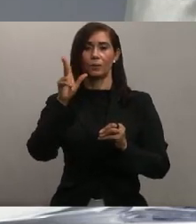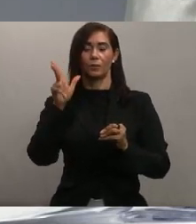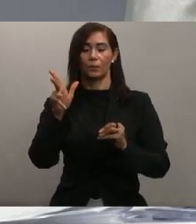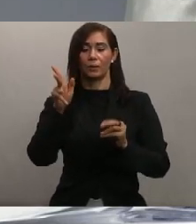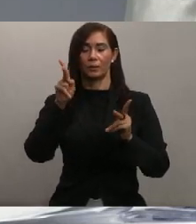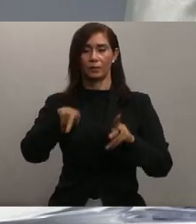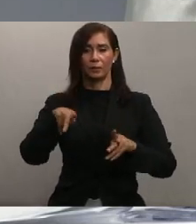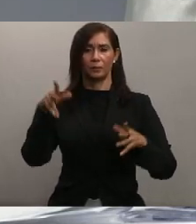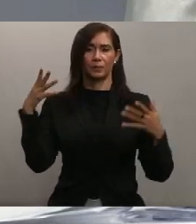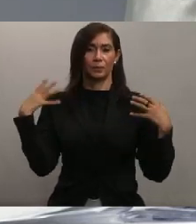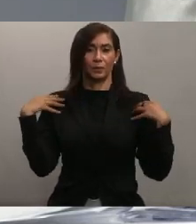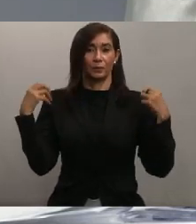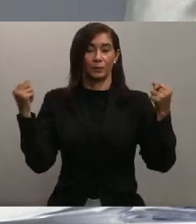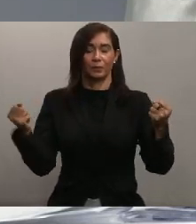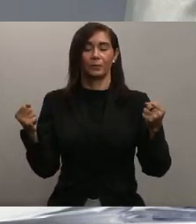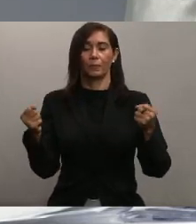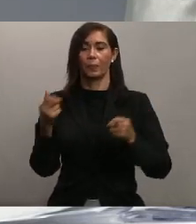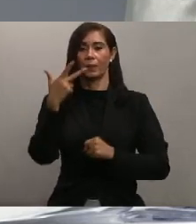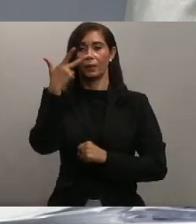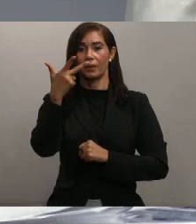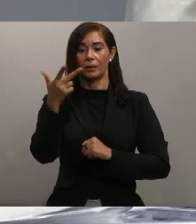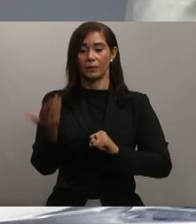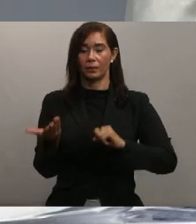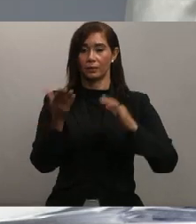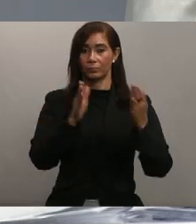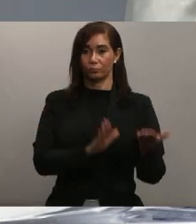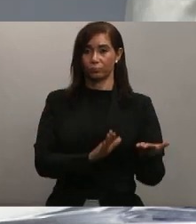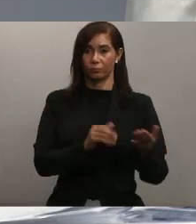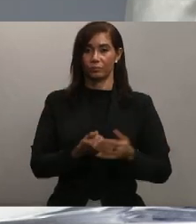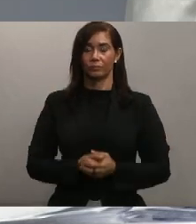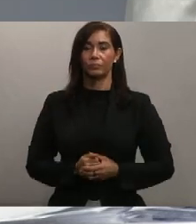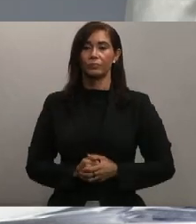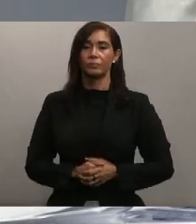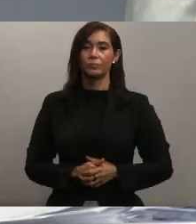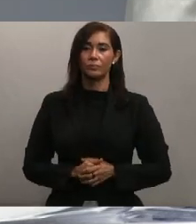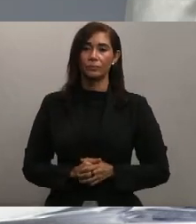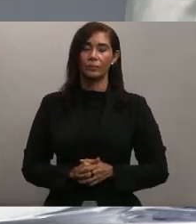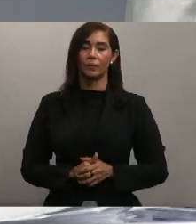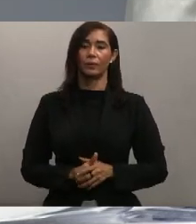143 recuperados, 3 fallecimientos.